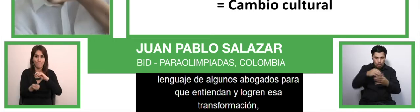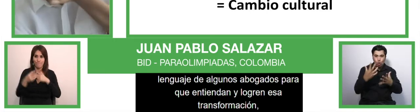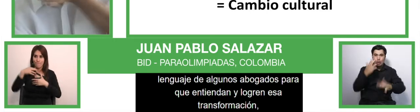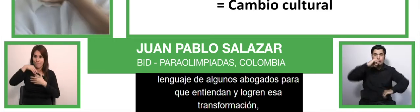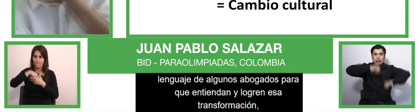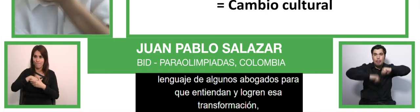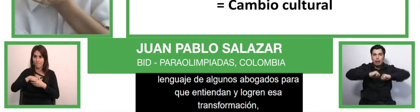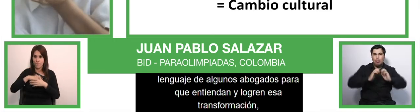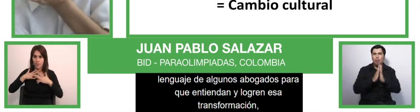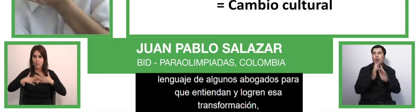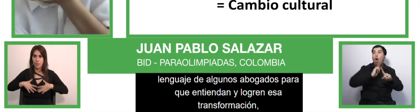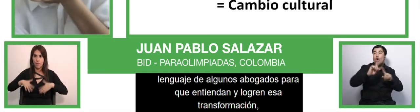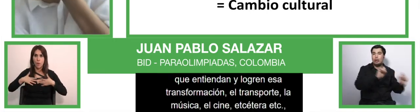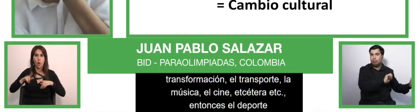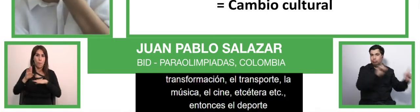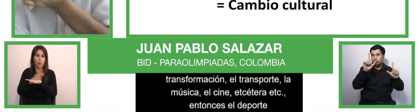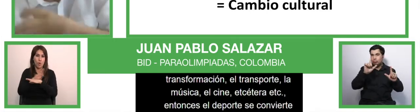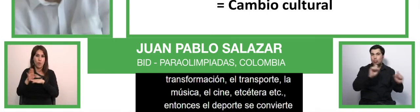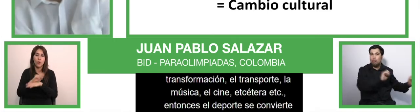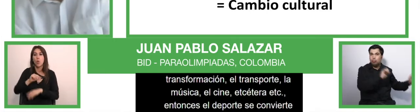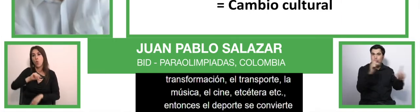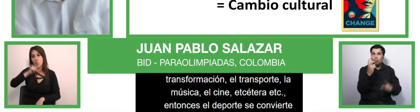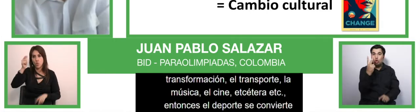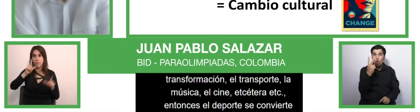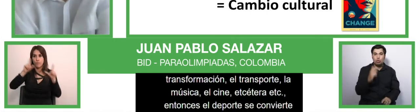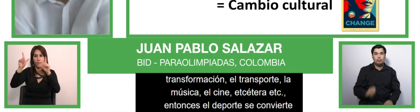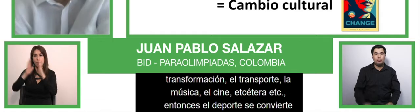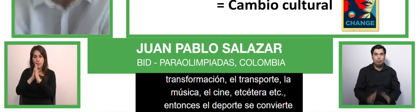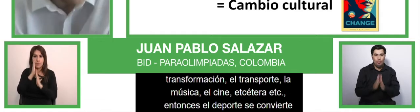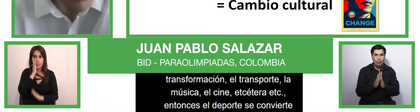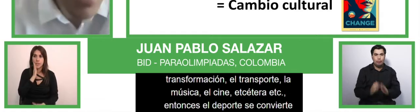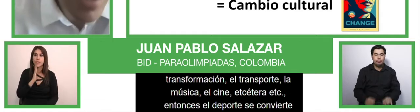Ve porfa, pásate dos diapositivas.